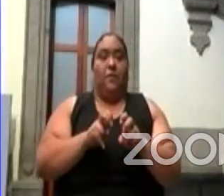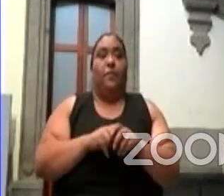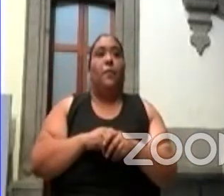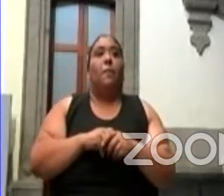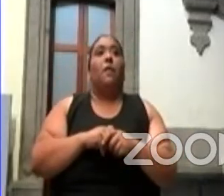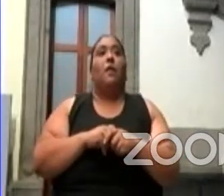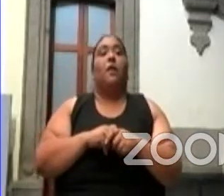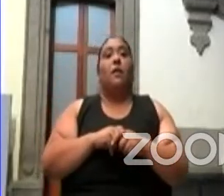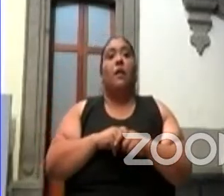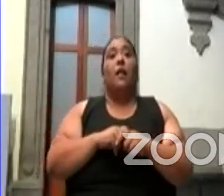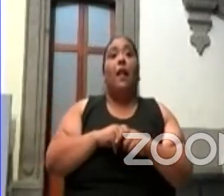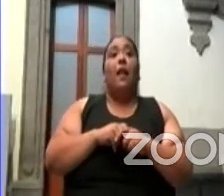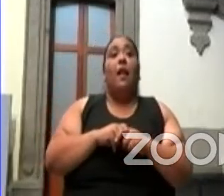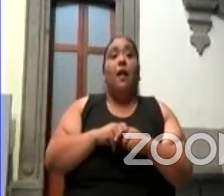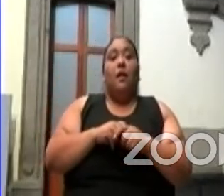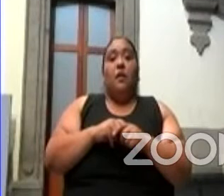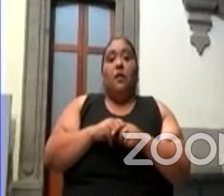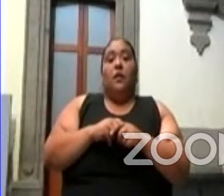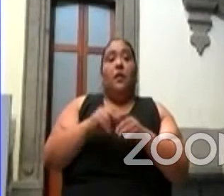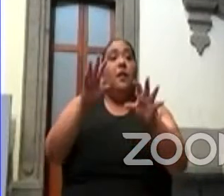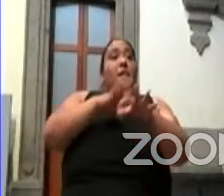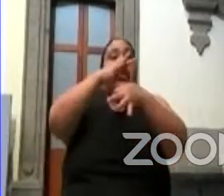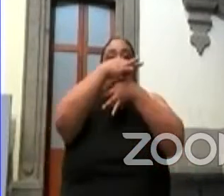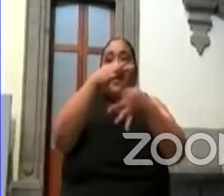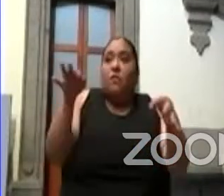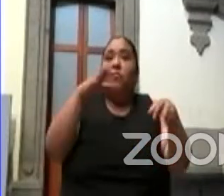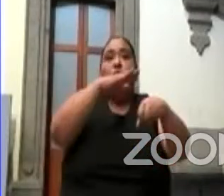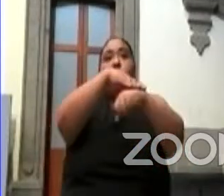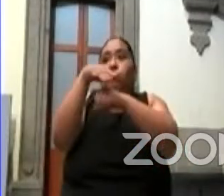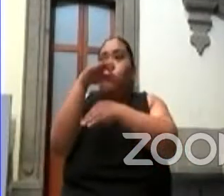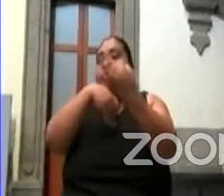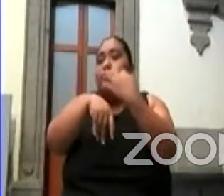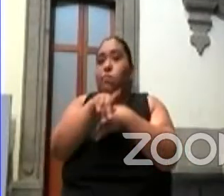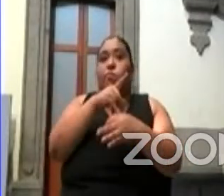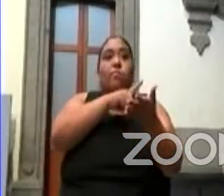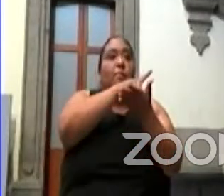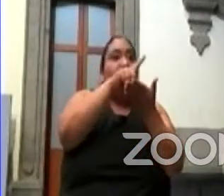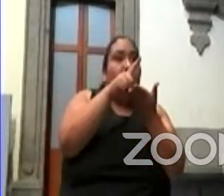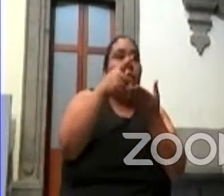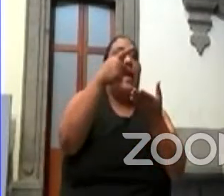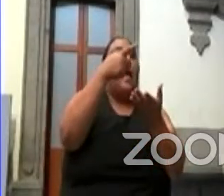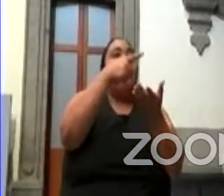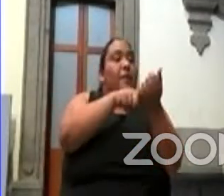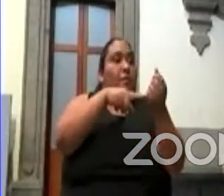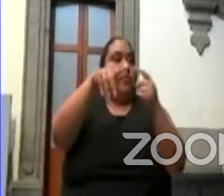estos derechos también entre los diferentes sectores de la sociedad.